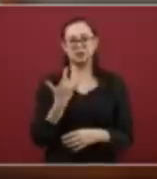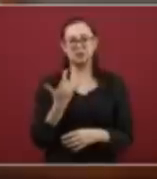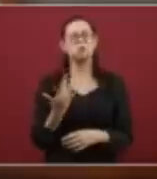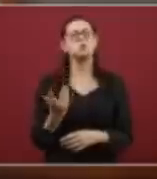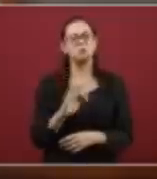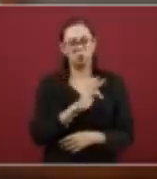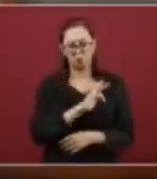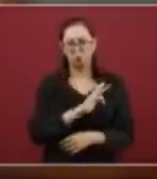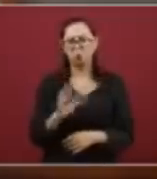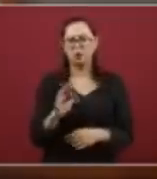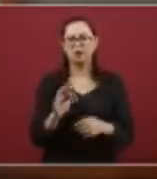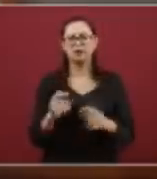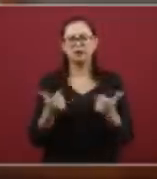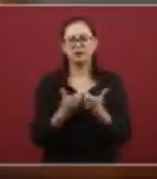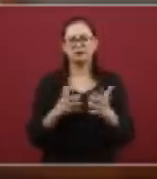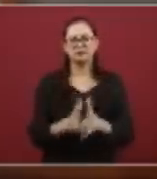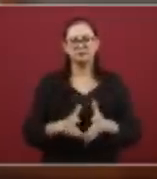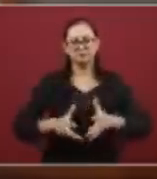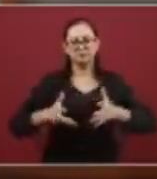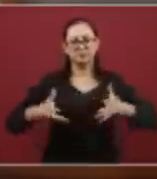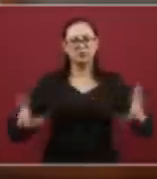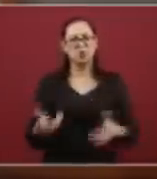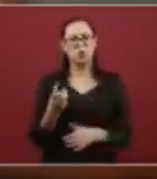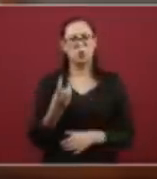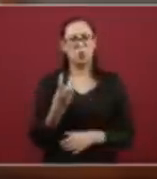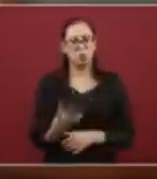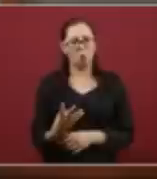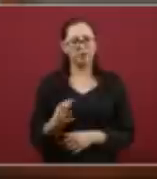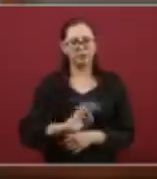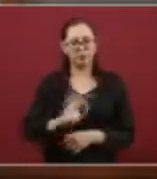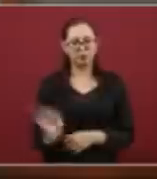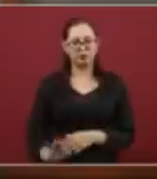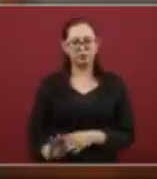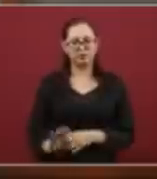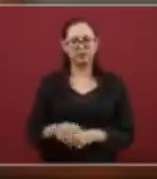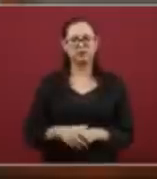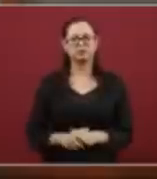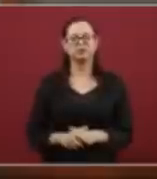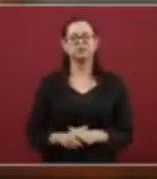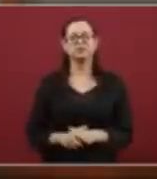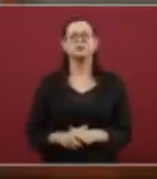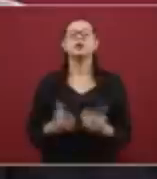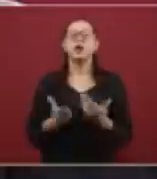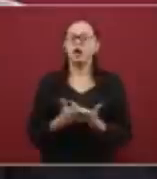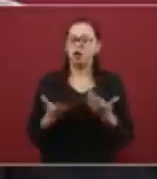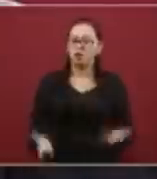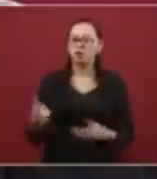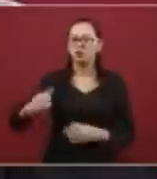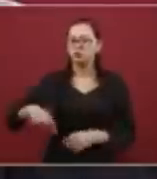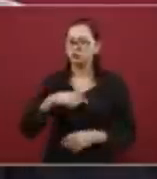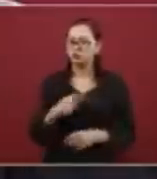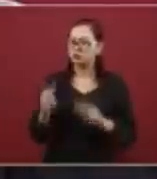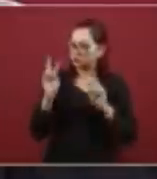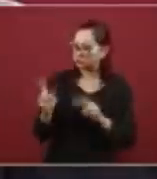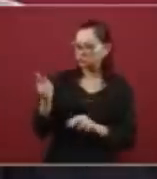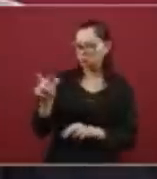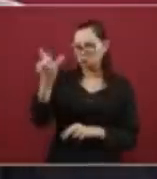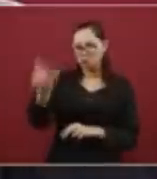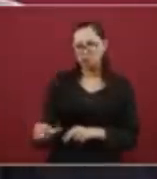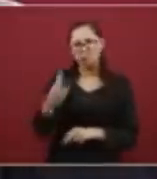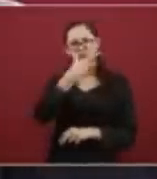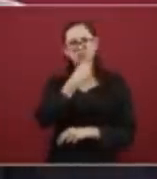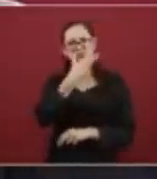4% de incremento. Y la verdad es de que notamos un Carlos Slim pues muy contento,